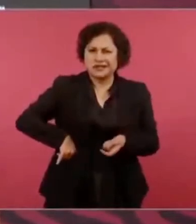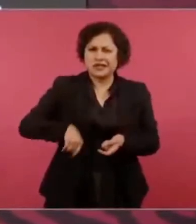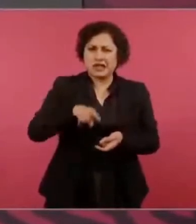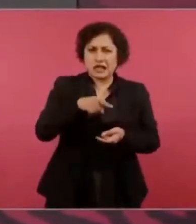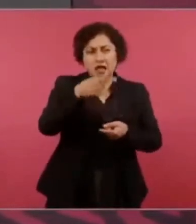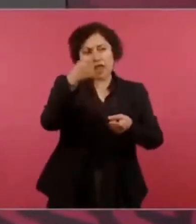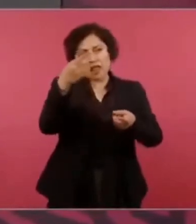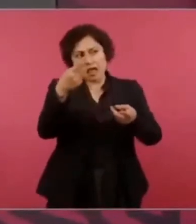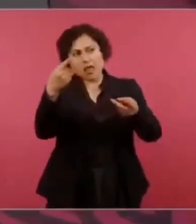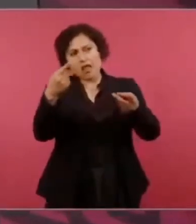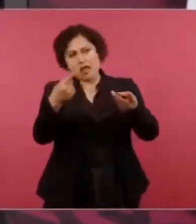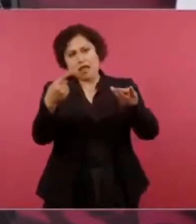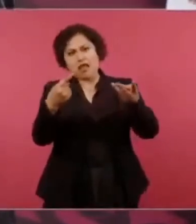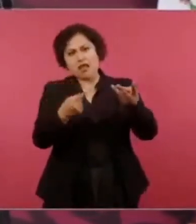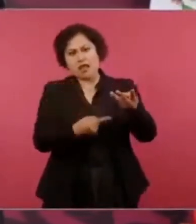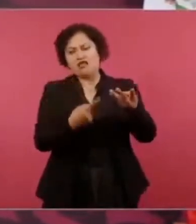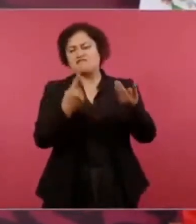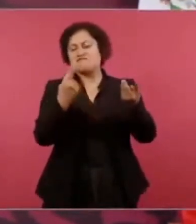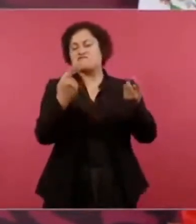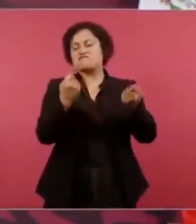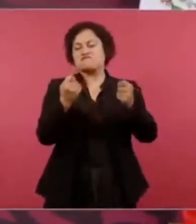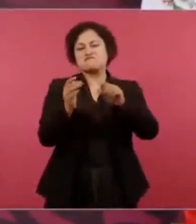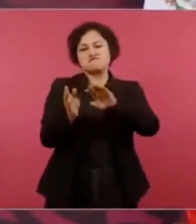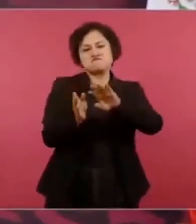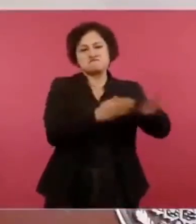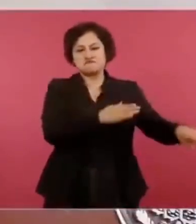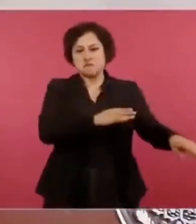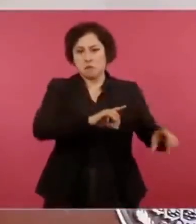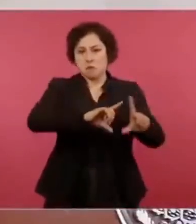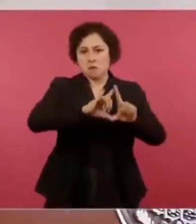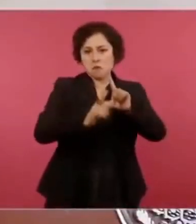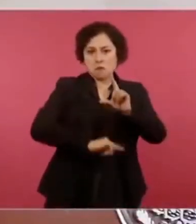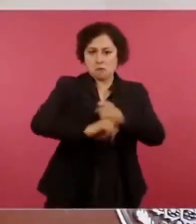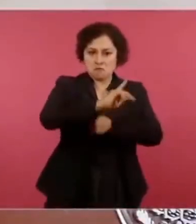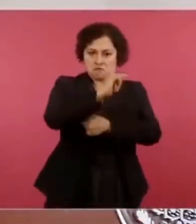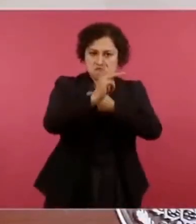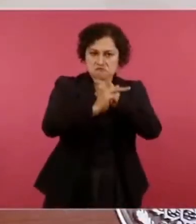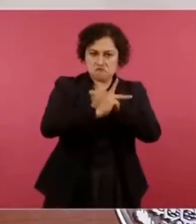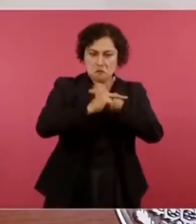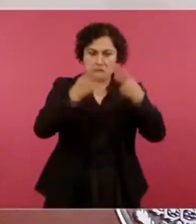nuestro pueblo está avanzando. Antier vi